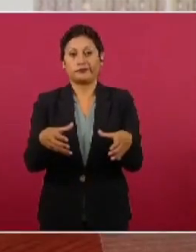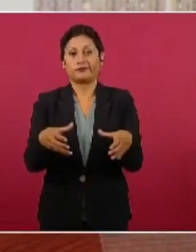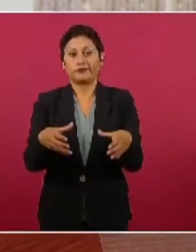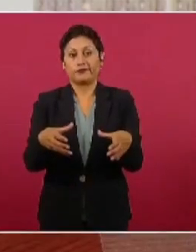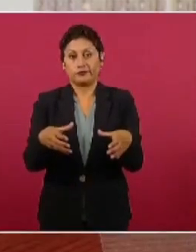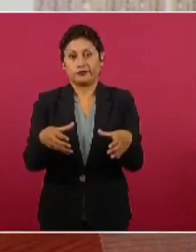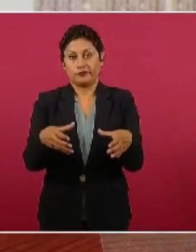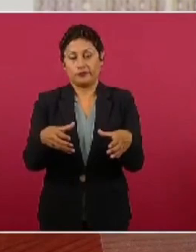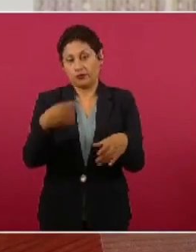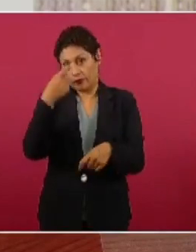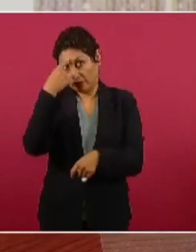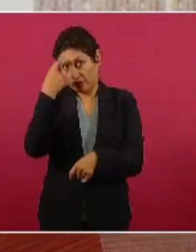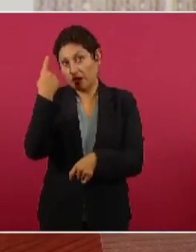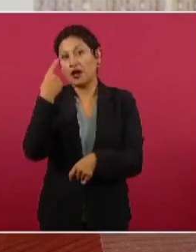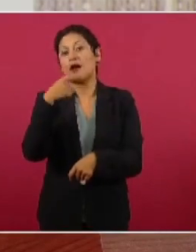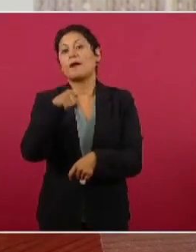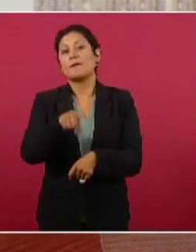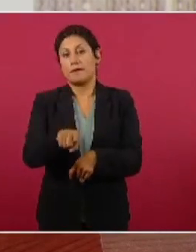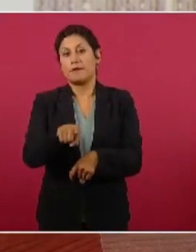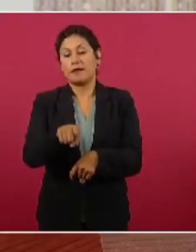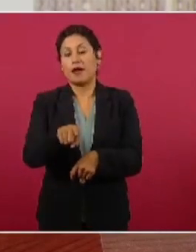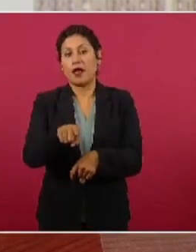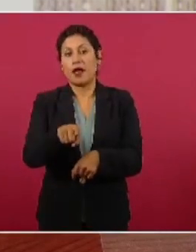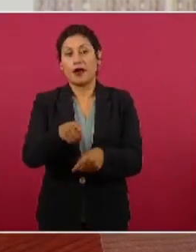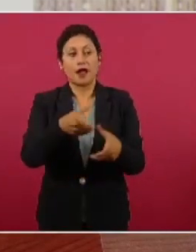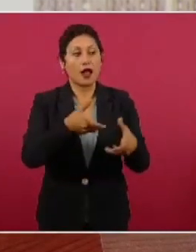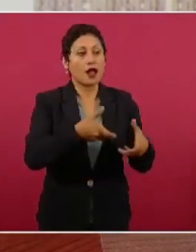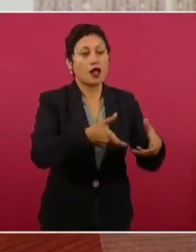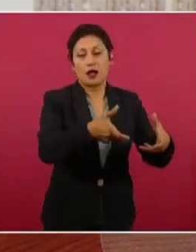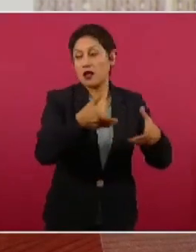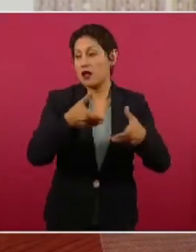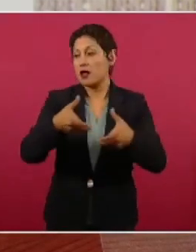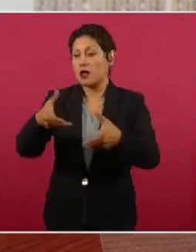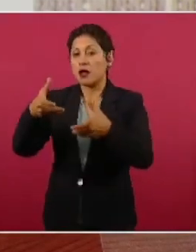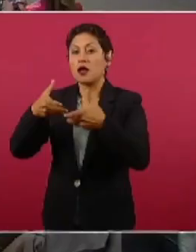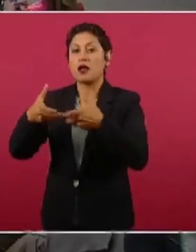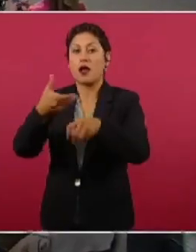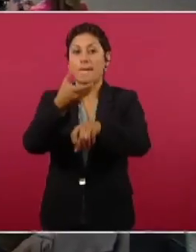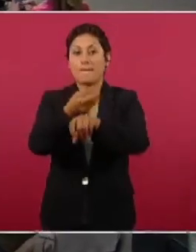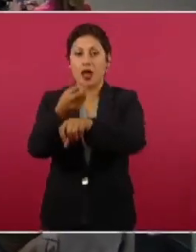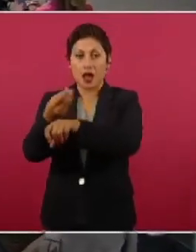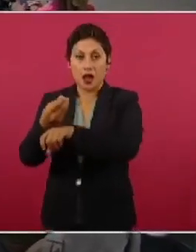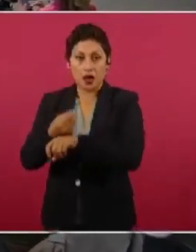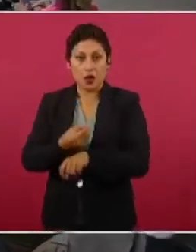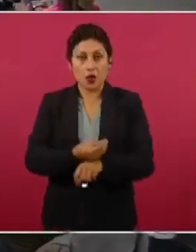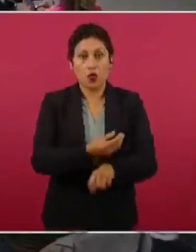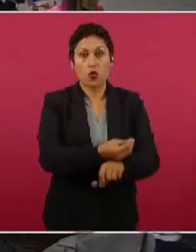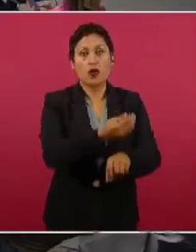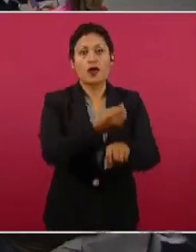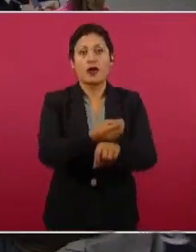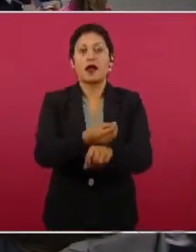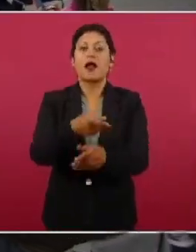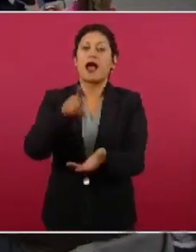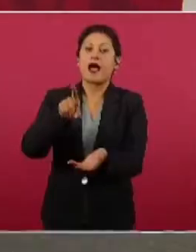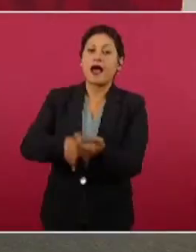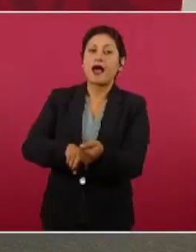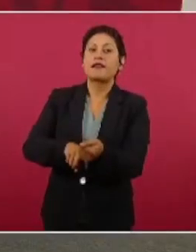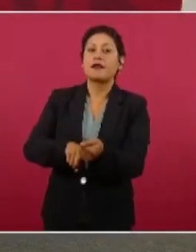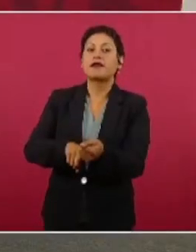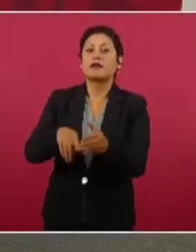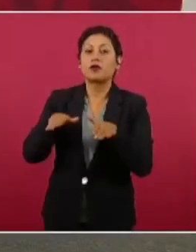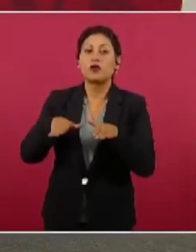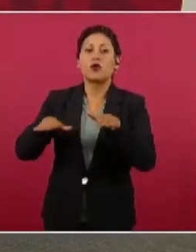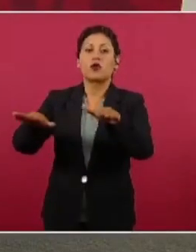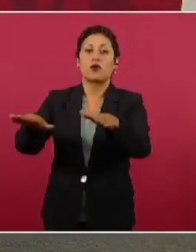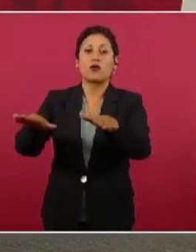trabajo para mejorar las vialidades en el aeropuerto Felipe Ángeles. Nos